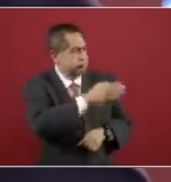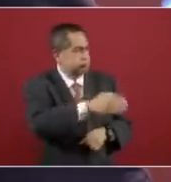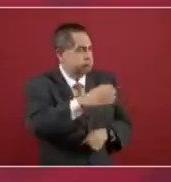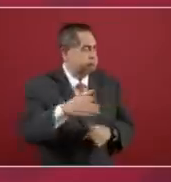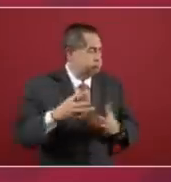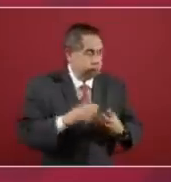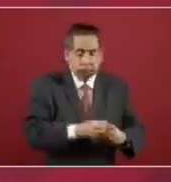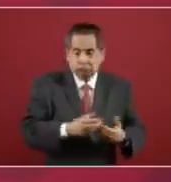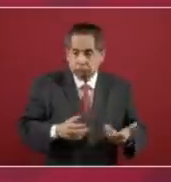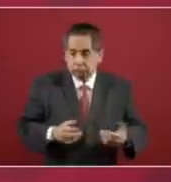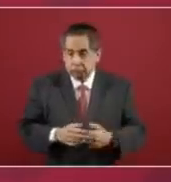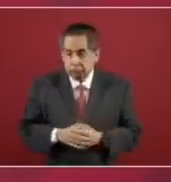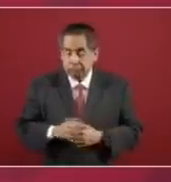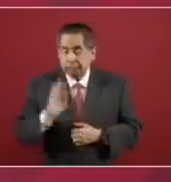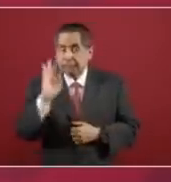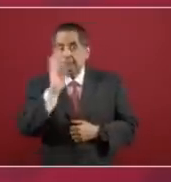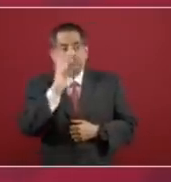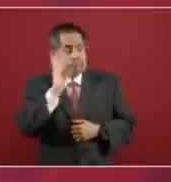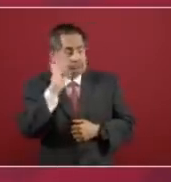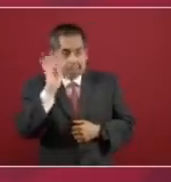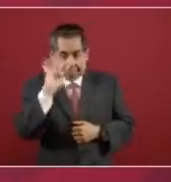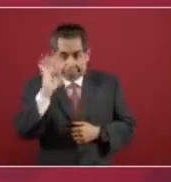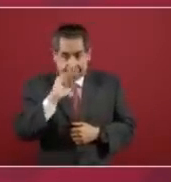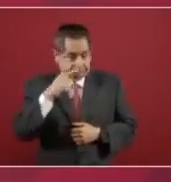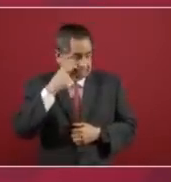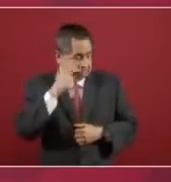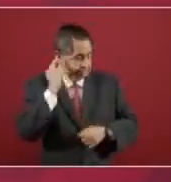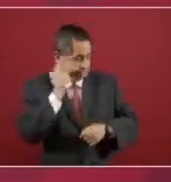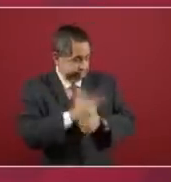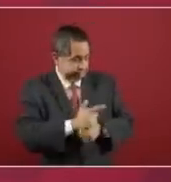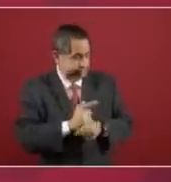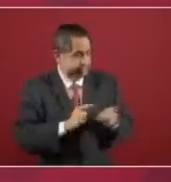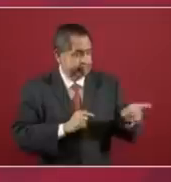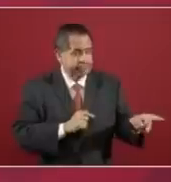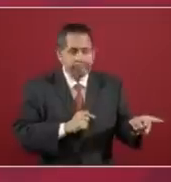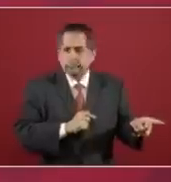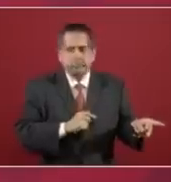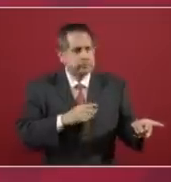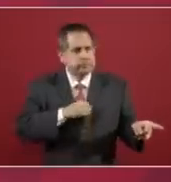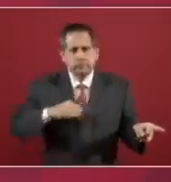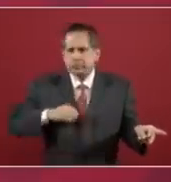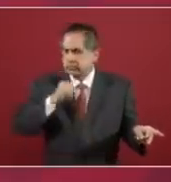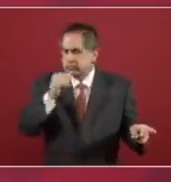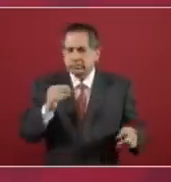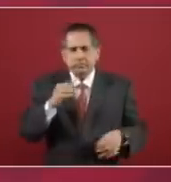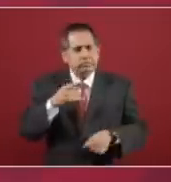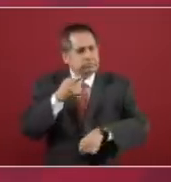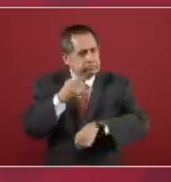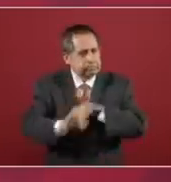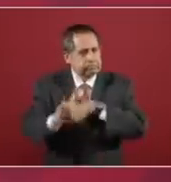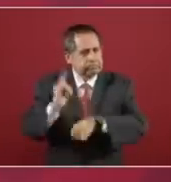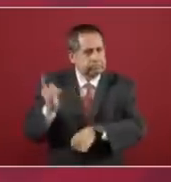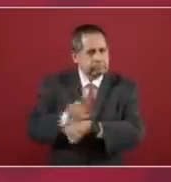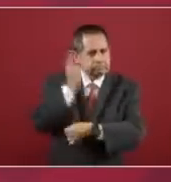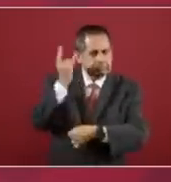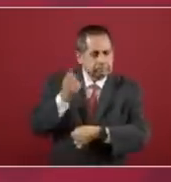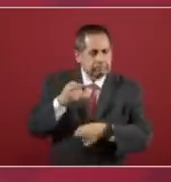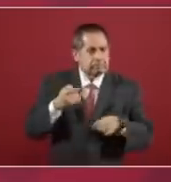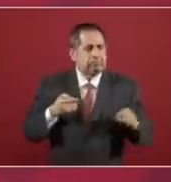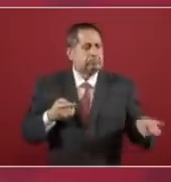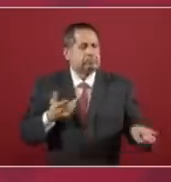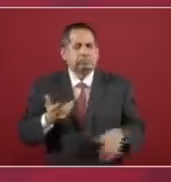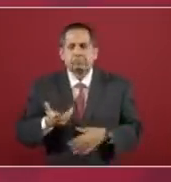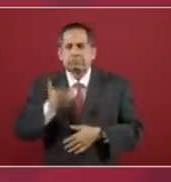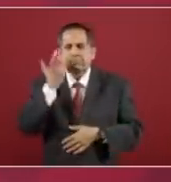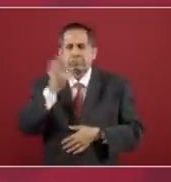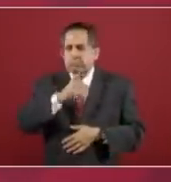si se encuentra de que no cumplió de que